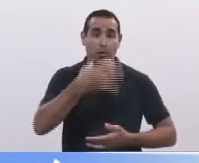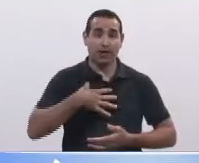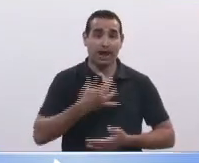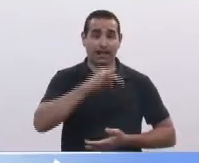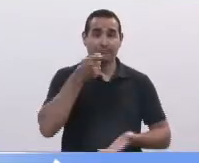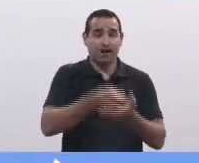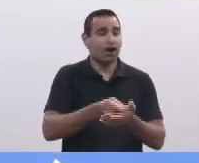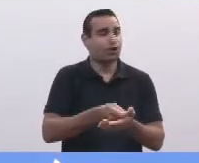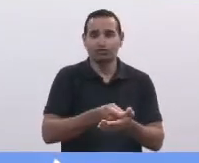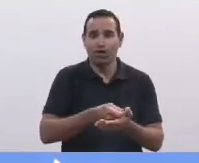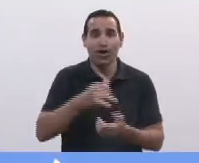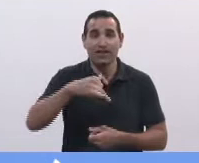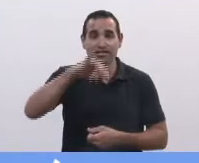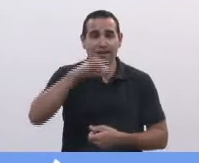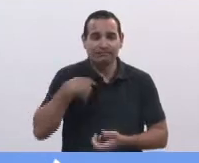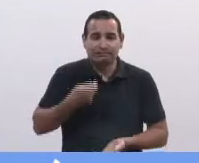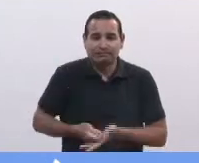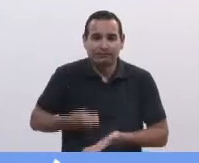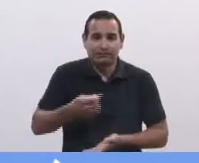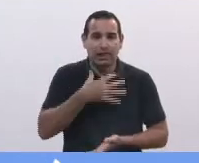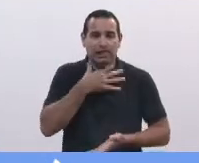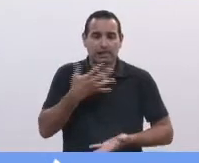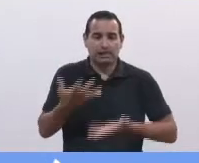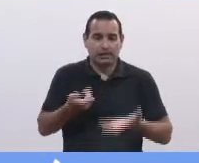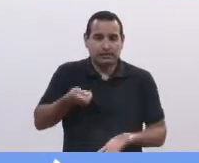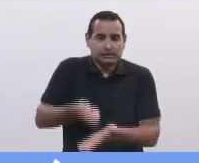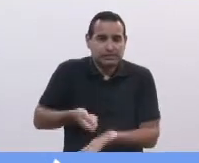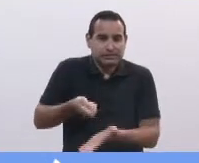quiere, paga la tasa que puede.